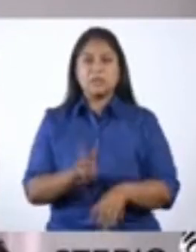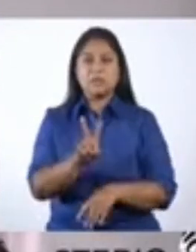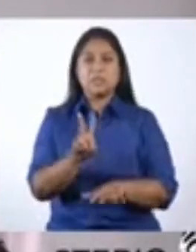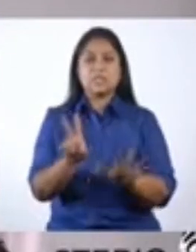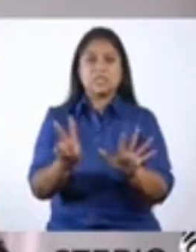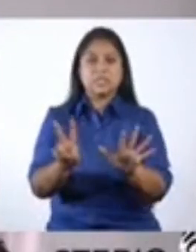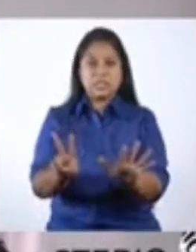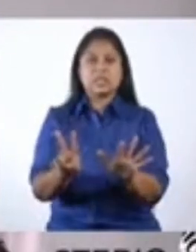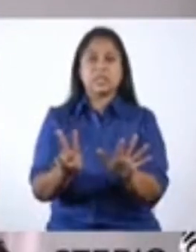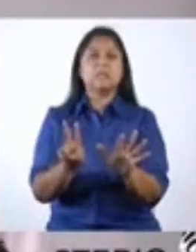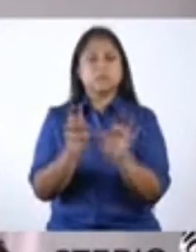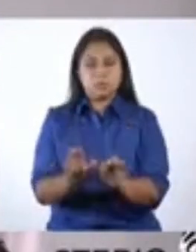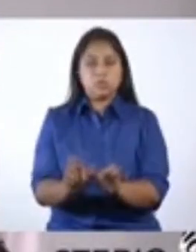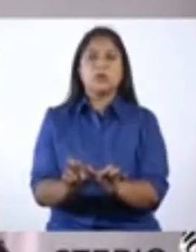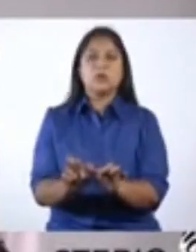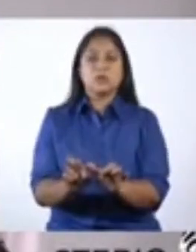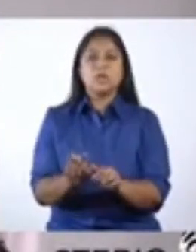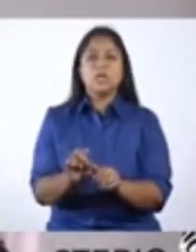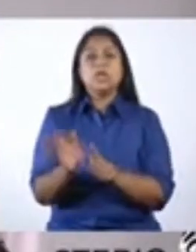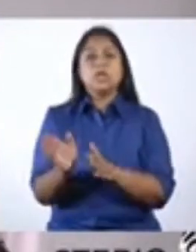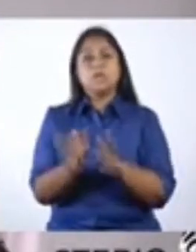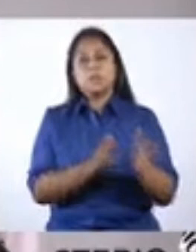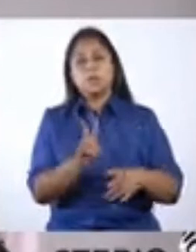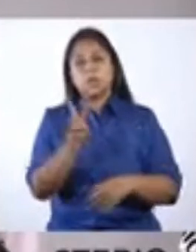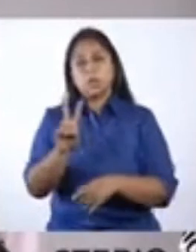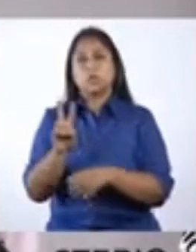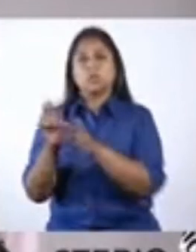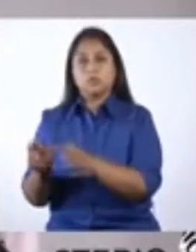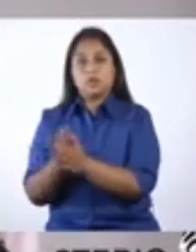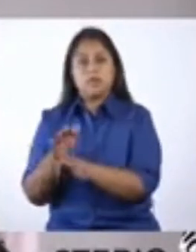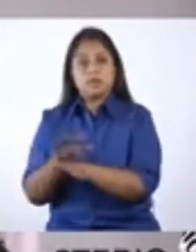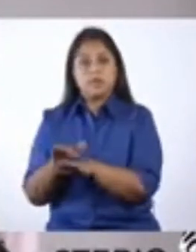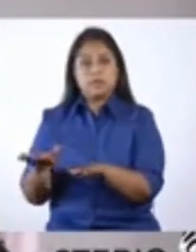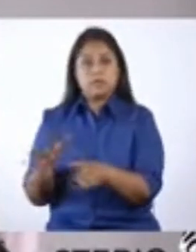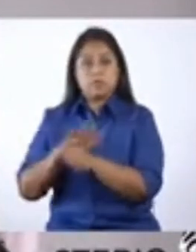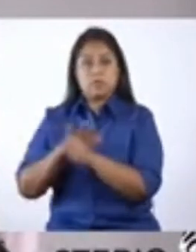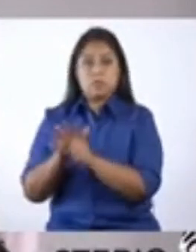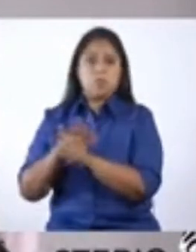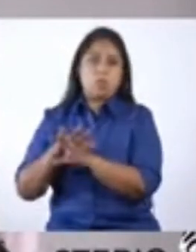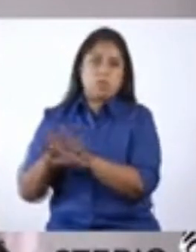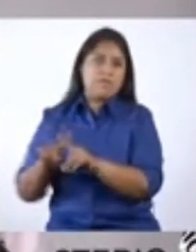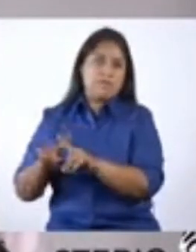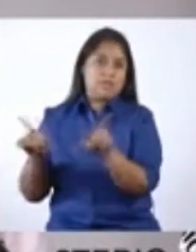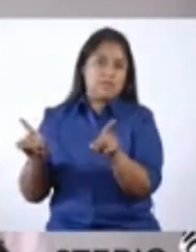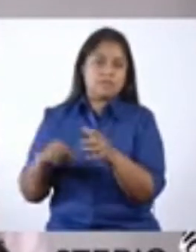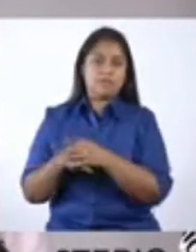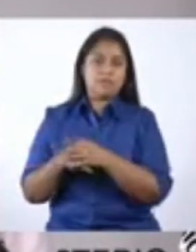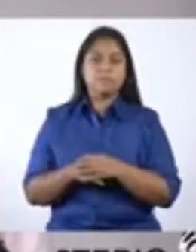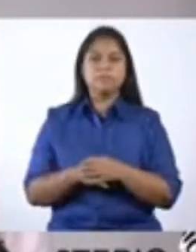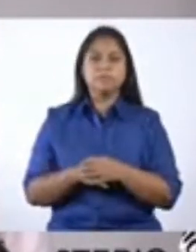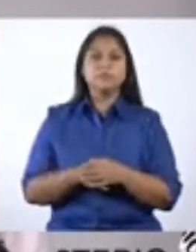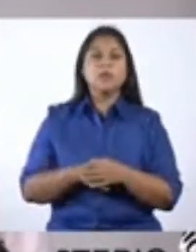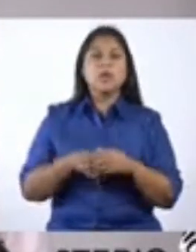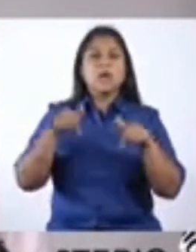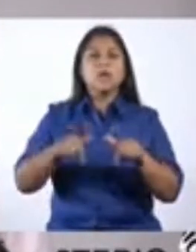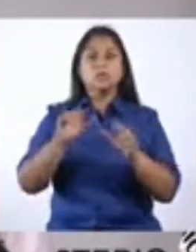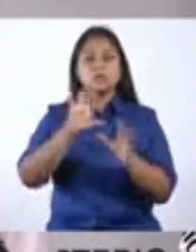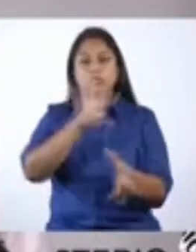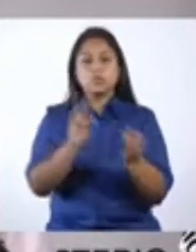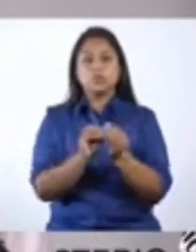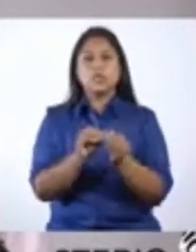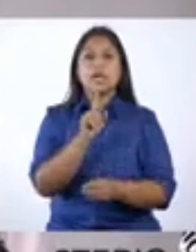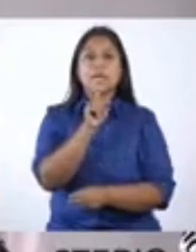27 personas y 2 fallecidas por causas ajenas al COVID-19. Esto nos da un total